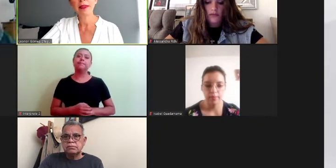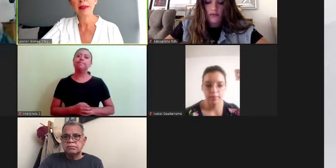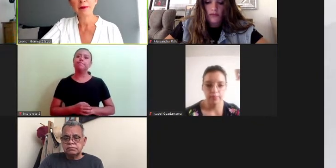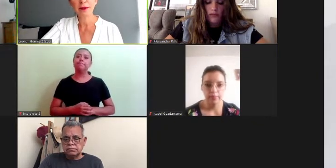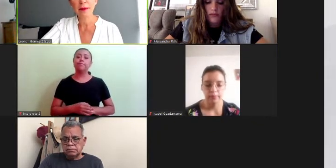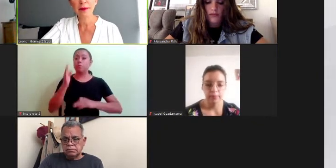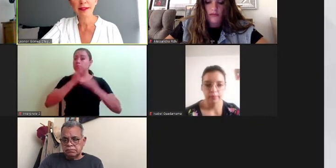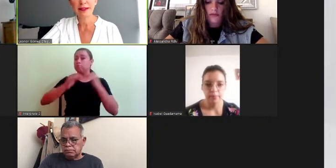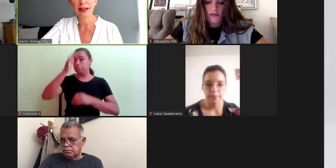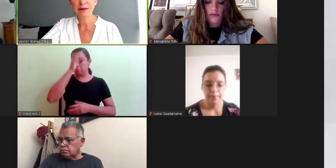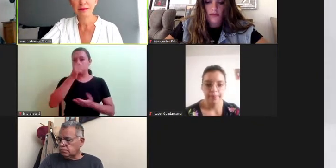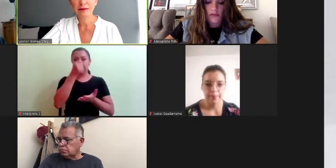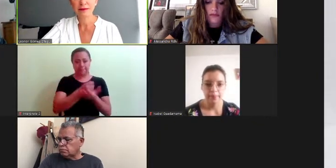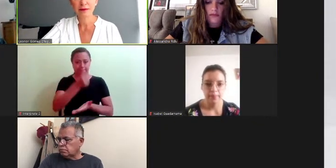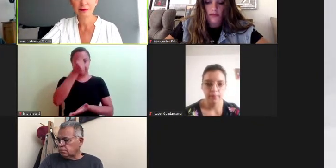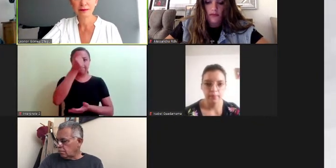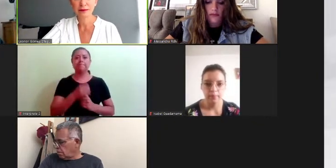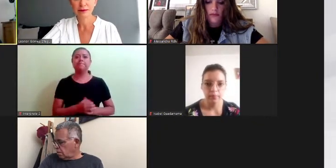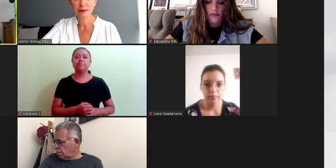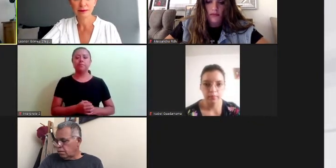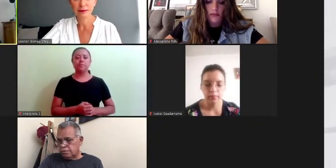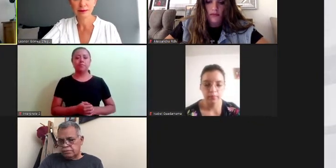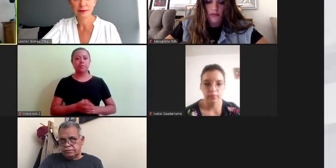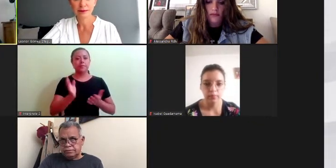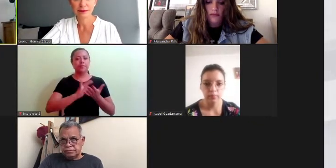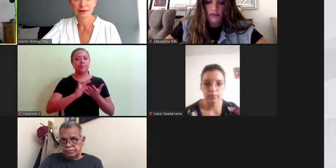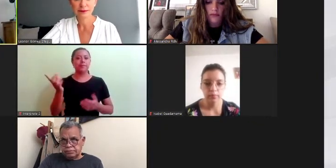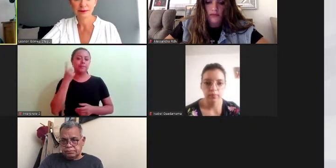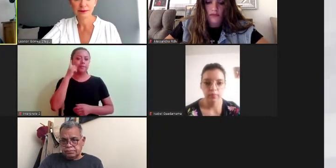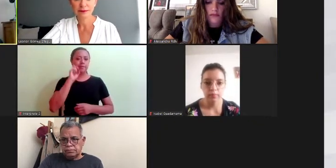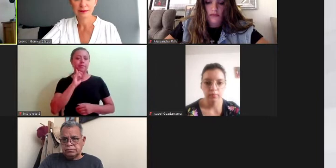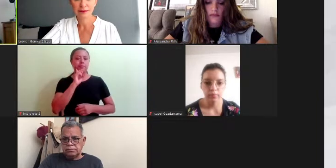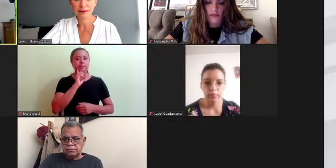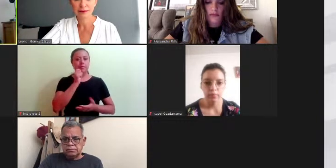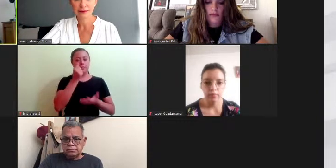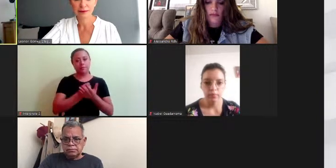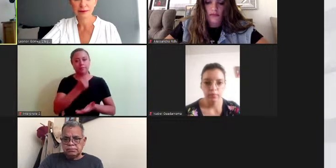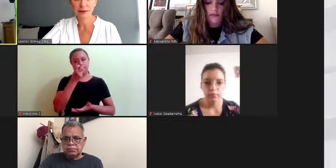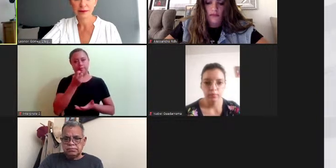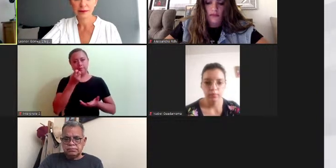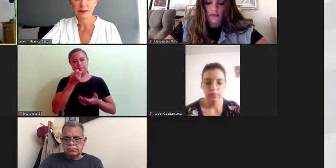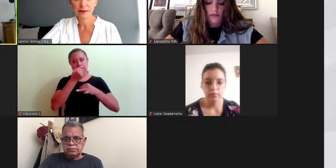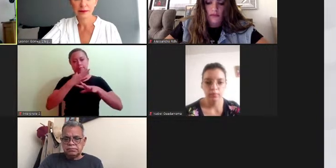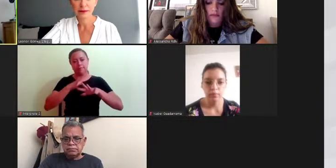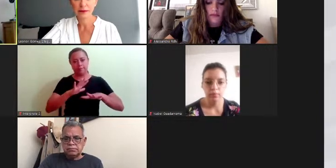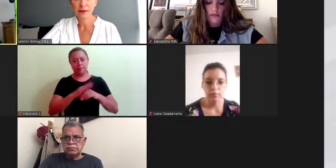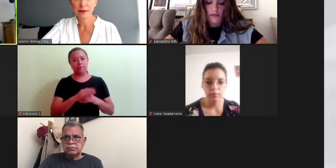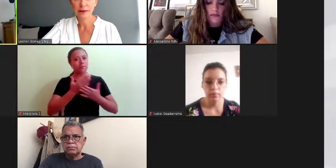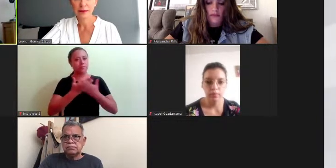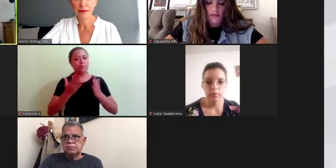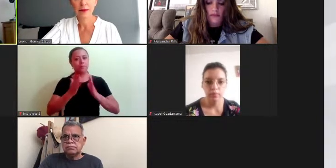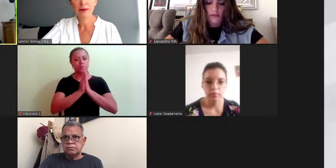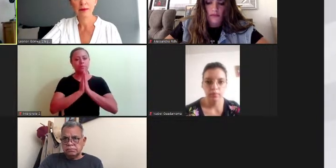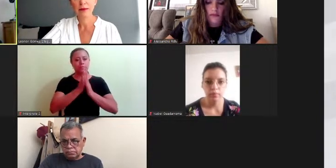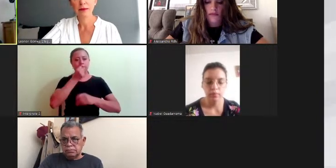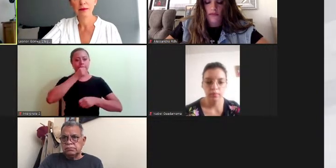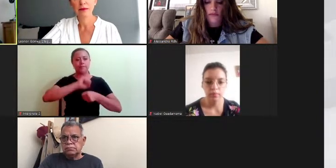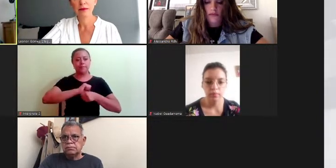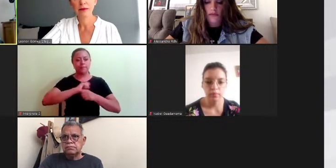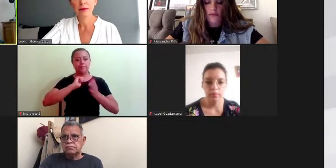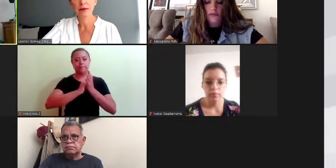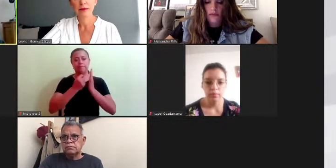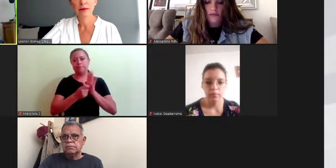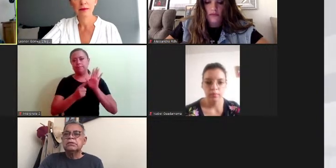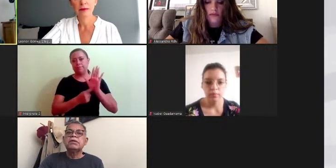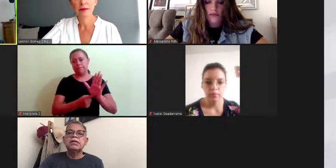por unanimidad, diputada presidenta. Gracias, diputada. Se aprueba el informe referido. Pido a la Secretaría Técnica muestre en la pantalla